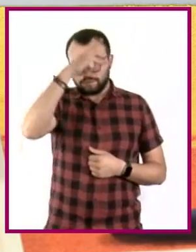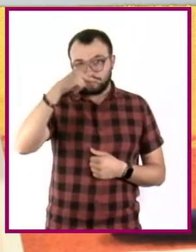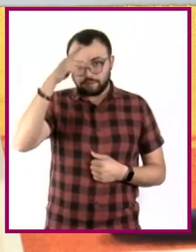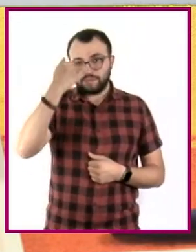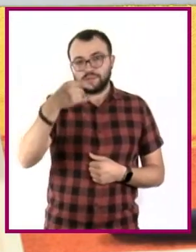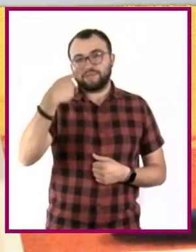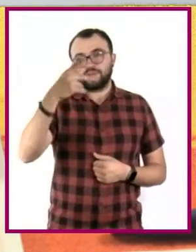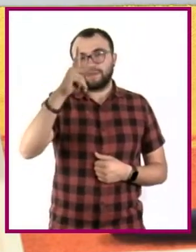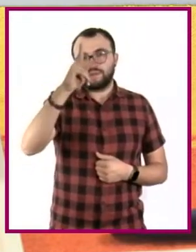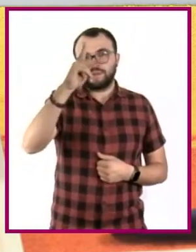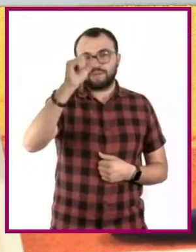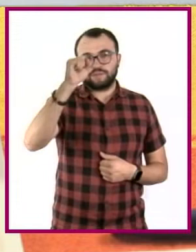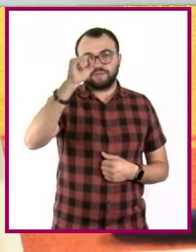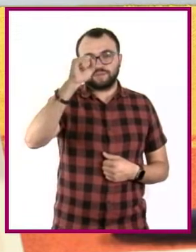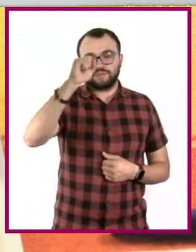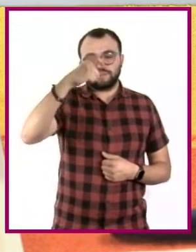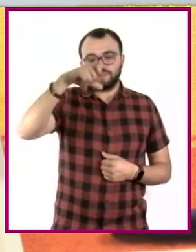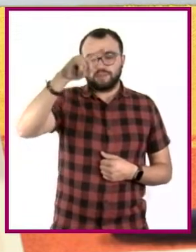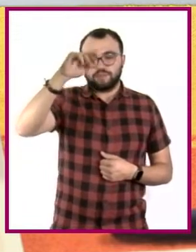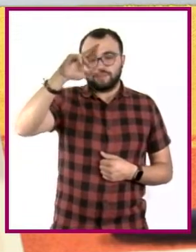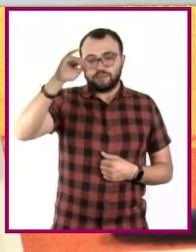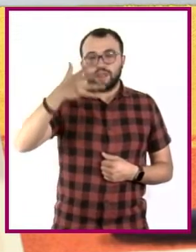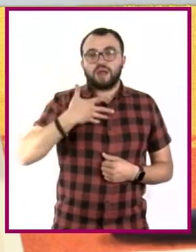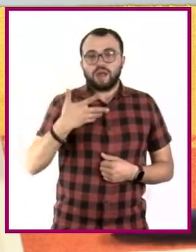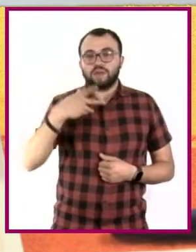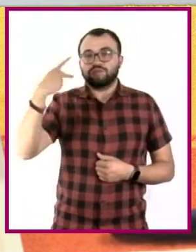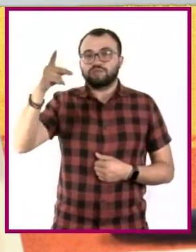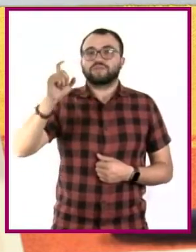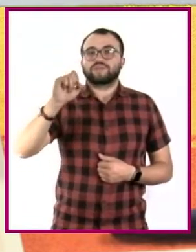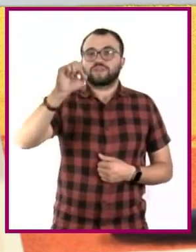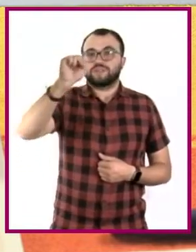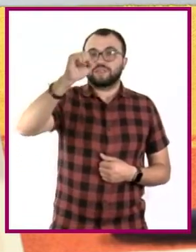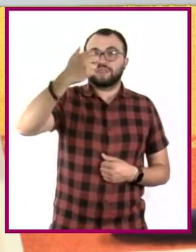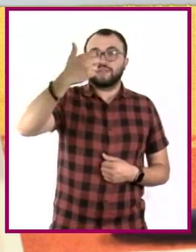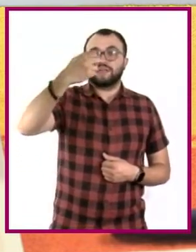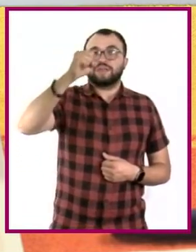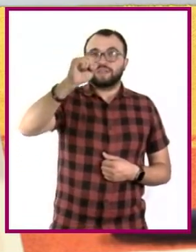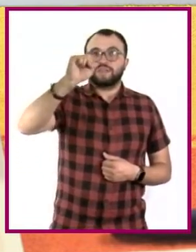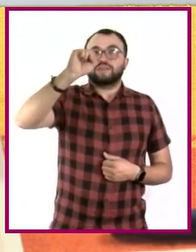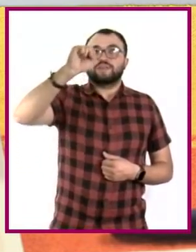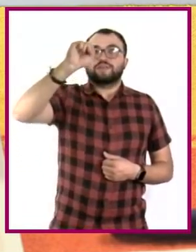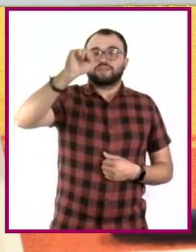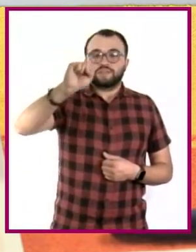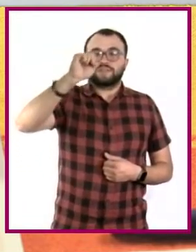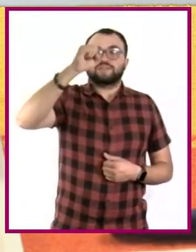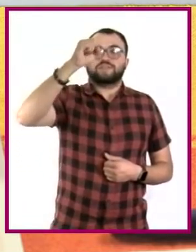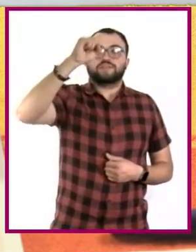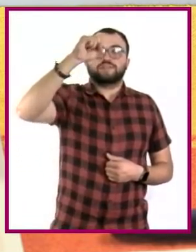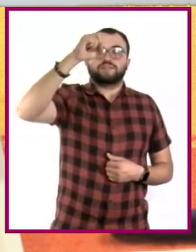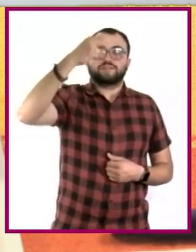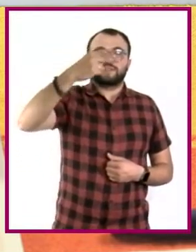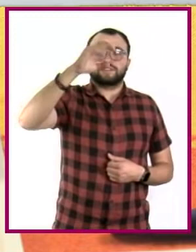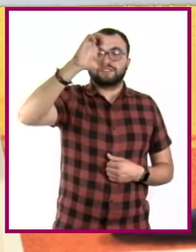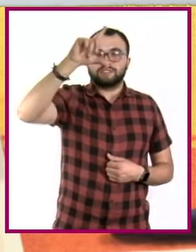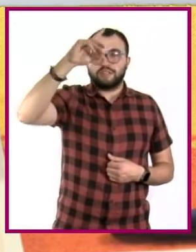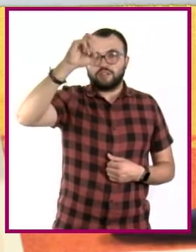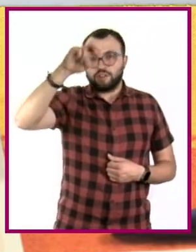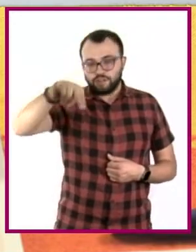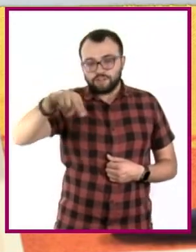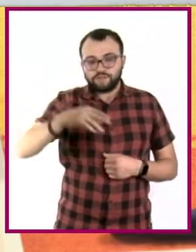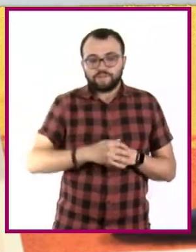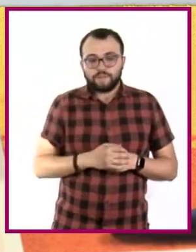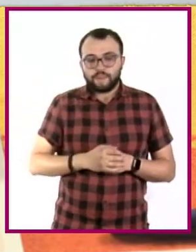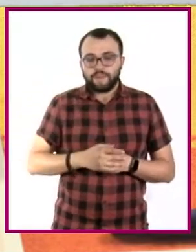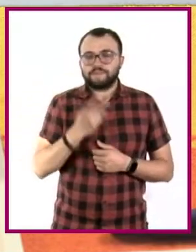psiquiatría tenemos autores como Sheldon y Ephron que han hecho aportaciones muy importantes en este sentido.